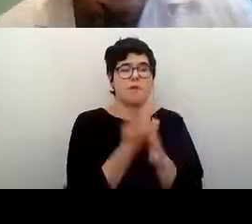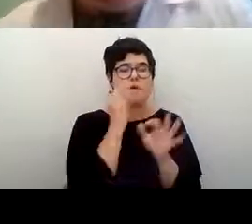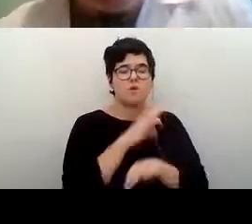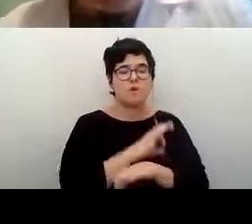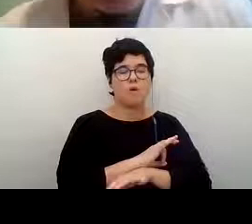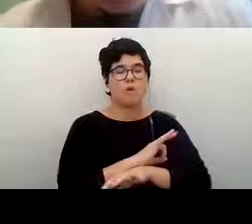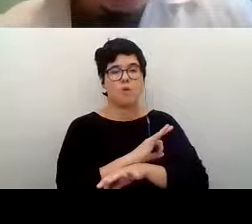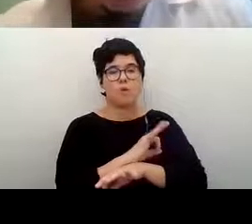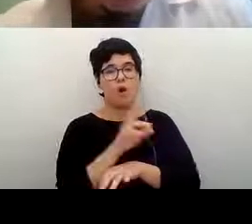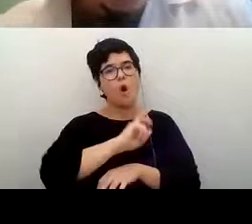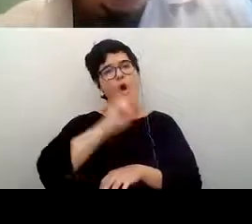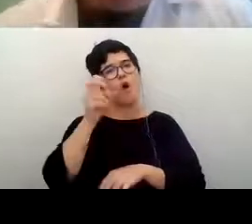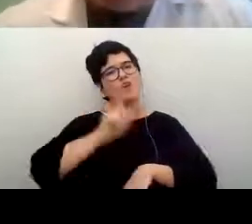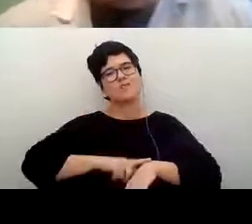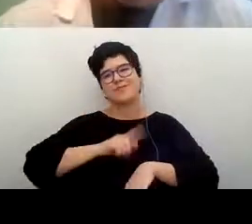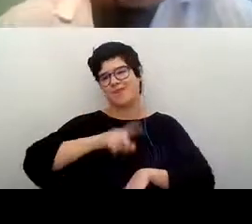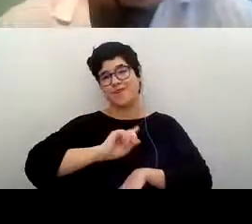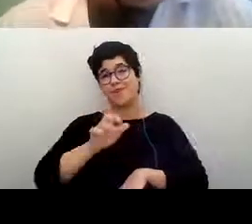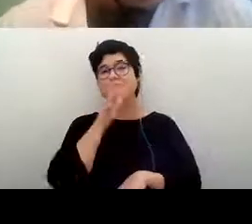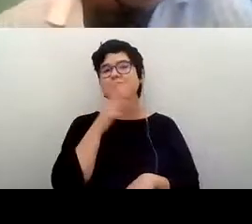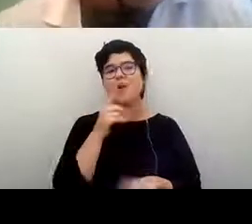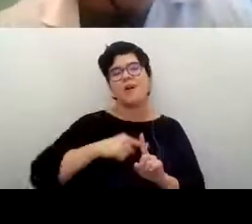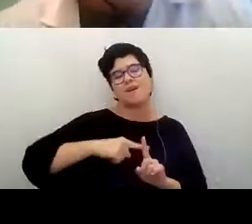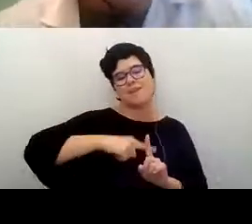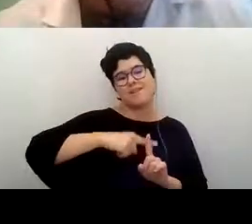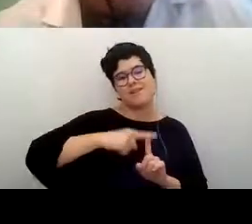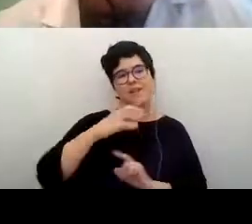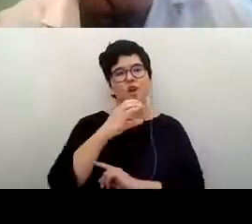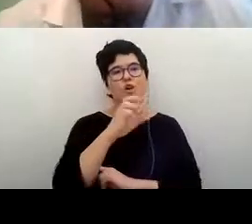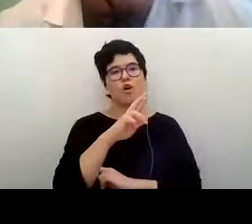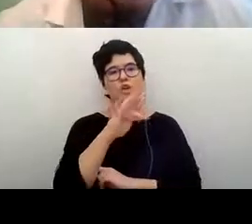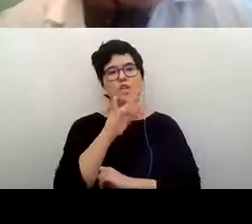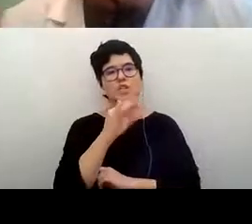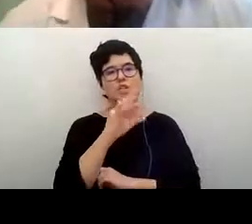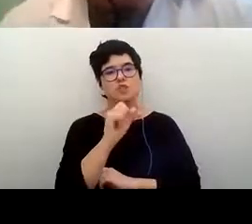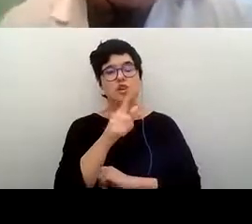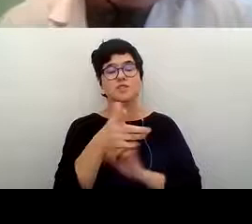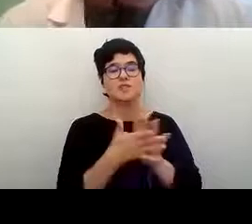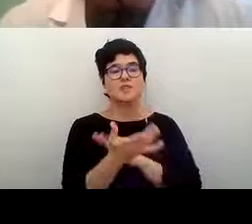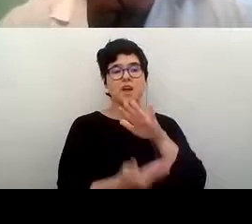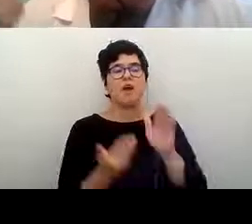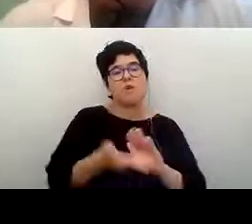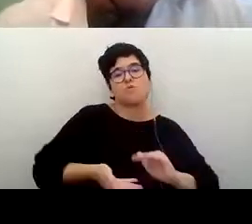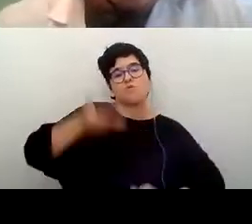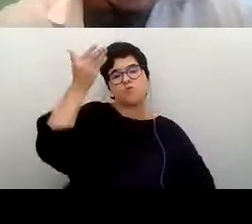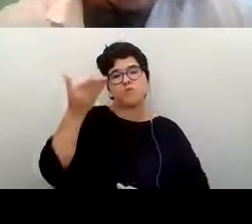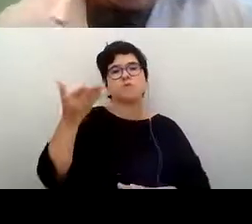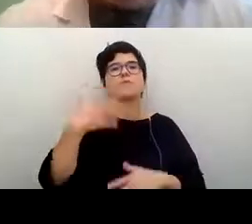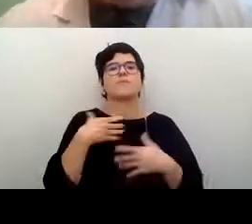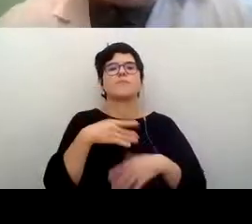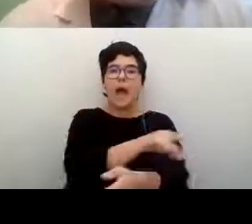en otras horas del día, porque el cortisol, como sabéis, sube la tensión, sube el azúcar, nos prepara para la lucha, nos